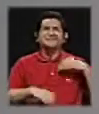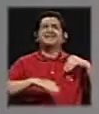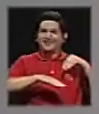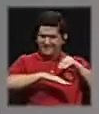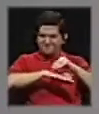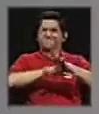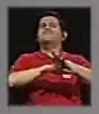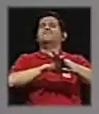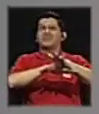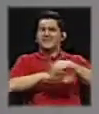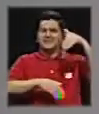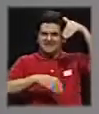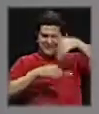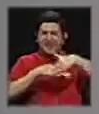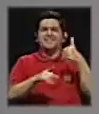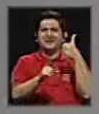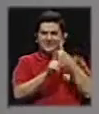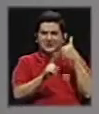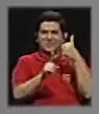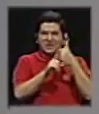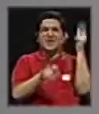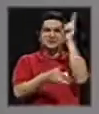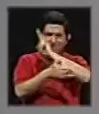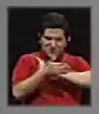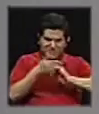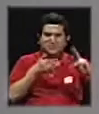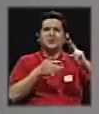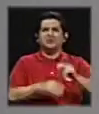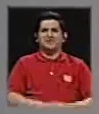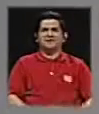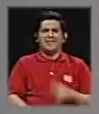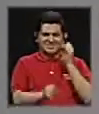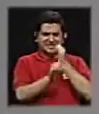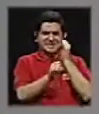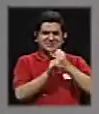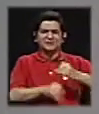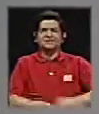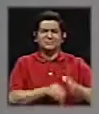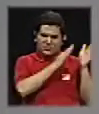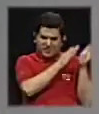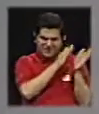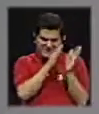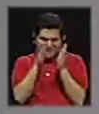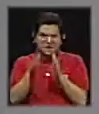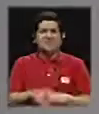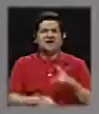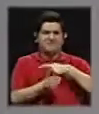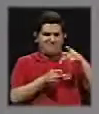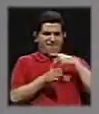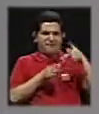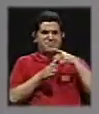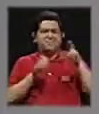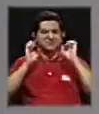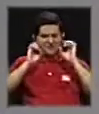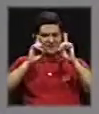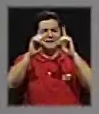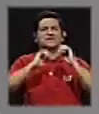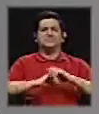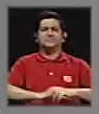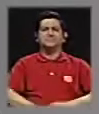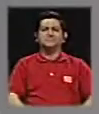implicaciones dentro de las mismas universidades como instituciones formadoras de profesionales en educación.